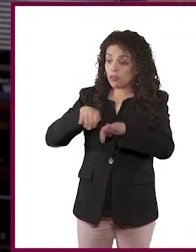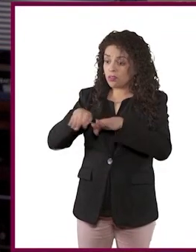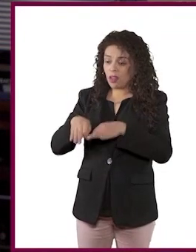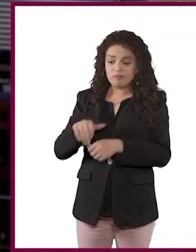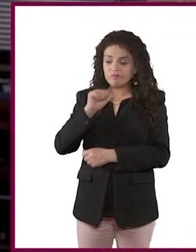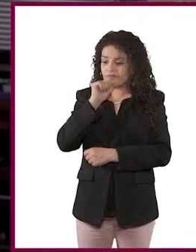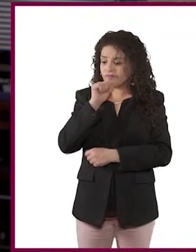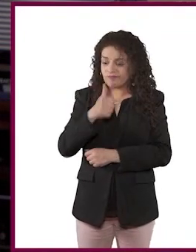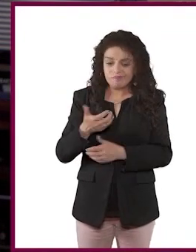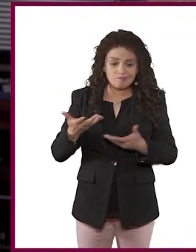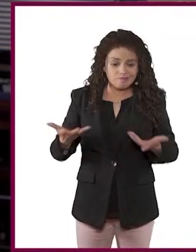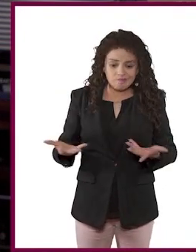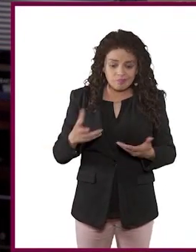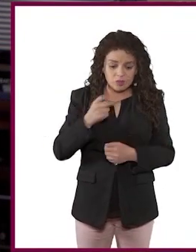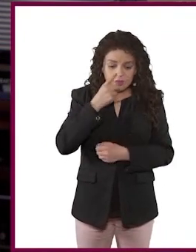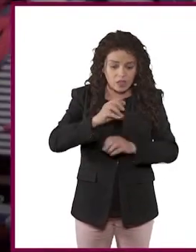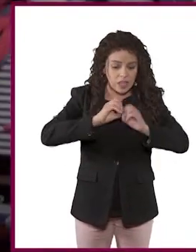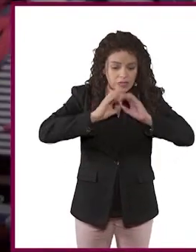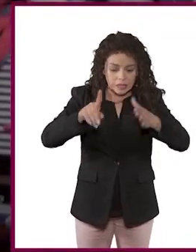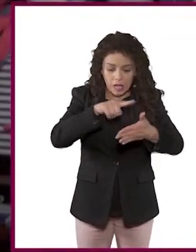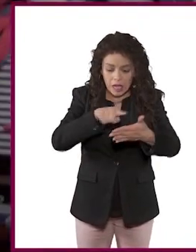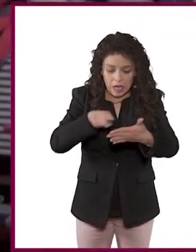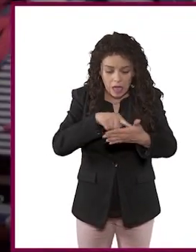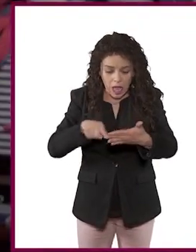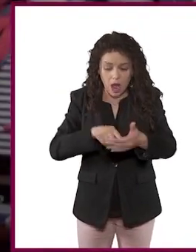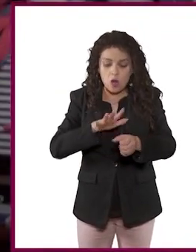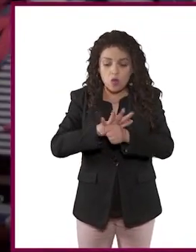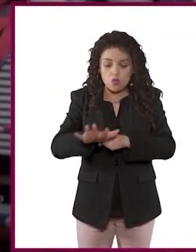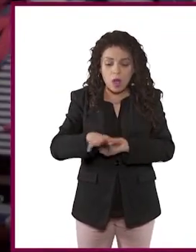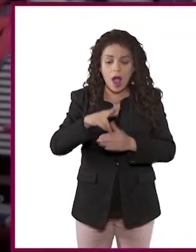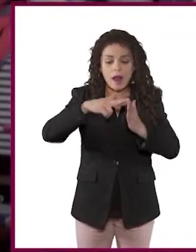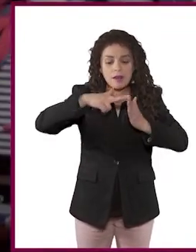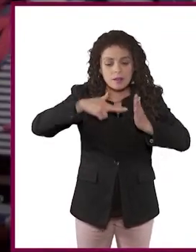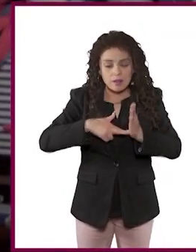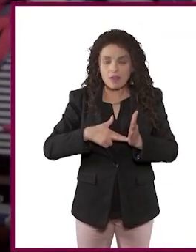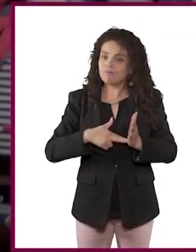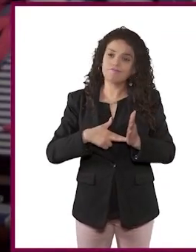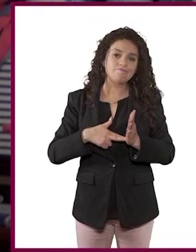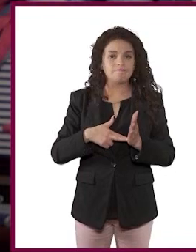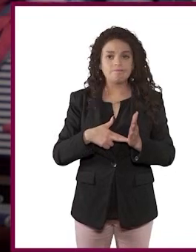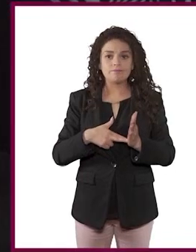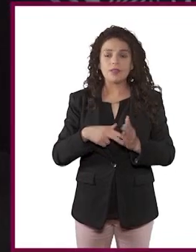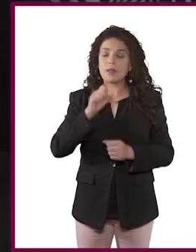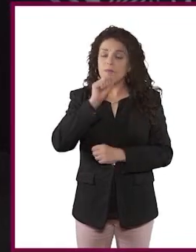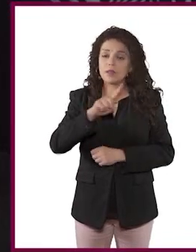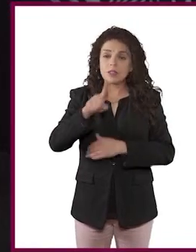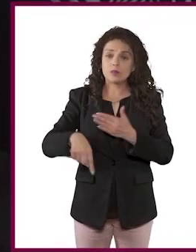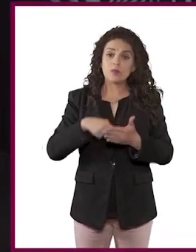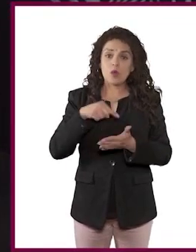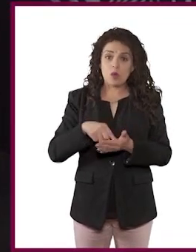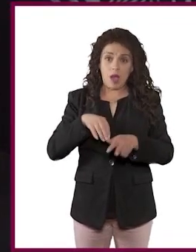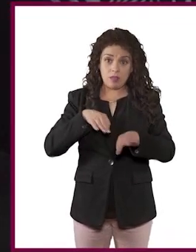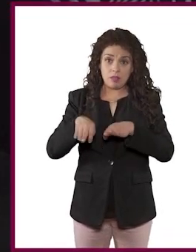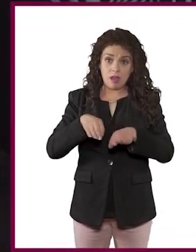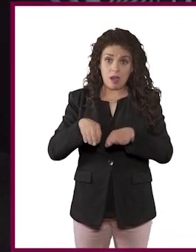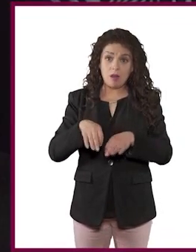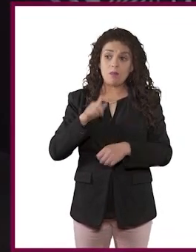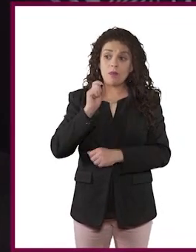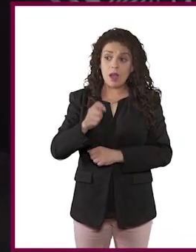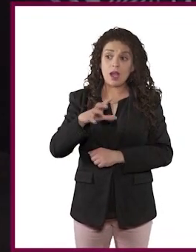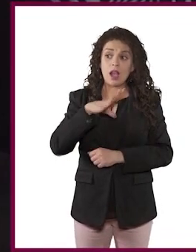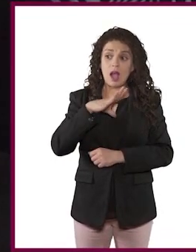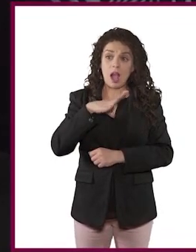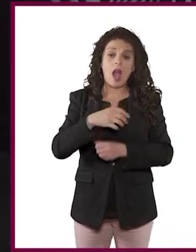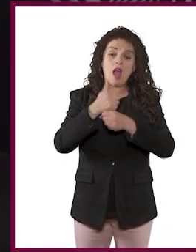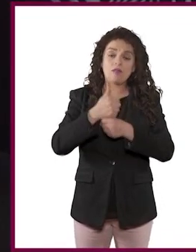claro de funciones y responsabilidades, donde no está claro cuáles son las reglas del juego. Suelen ser también espacios de trabajo